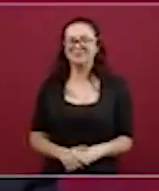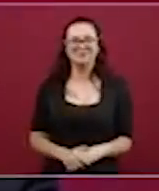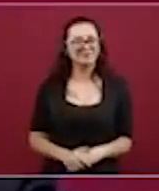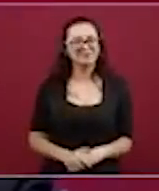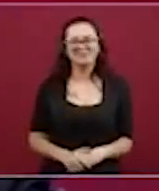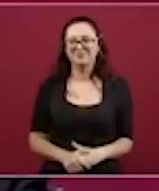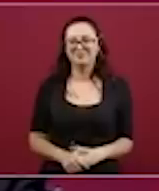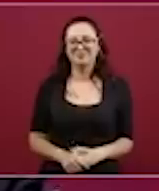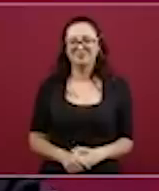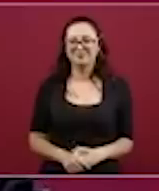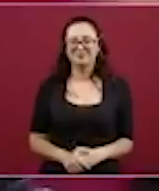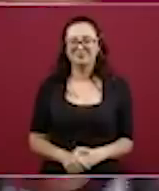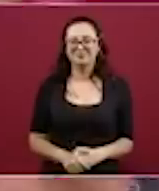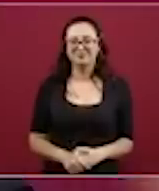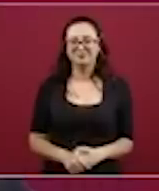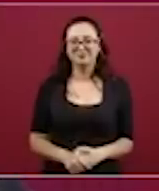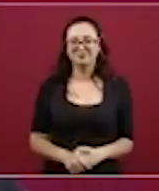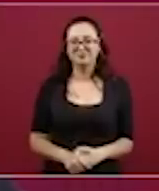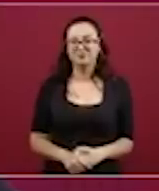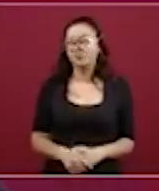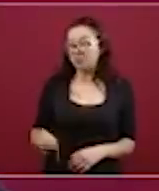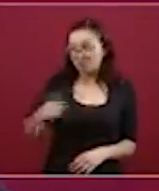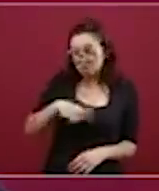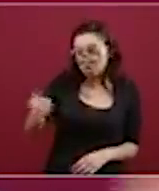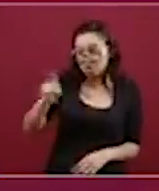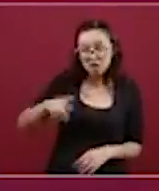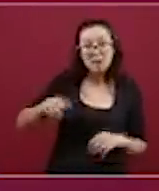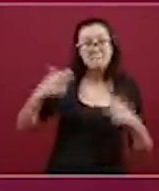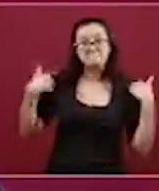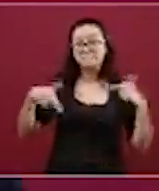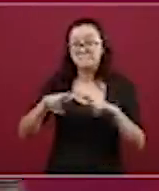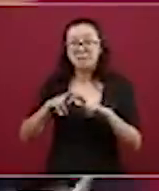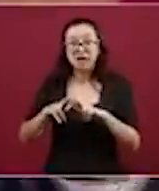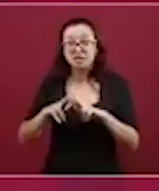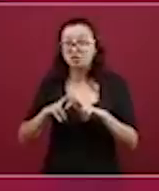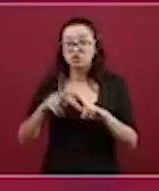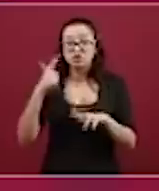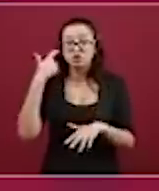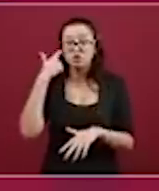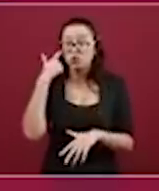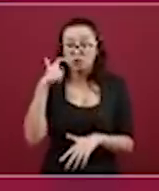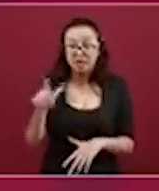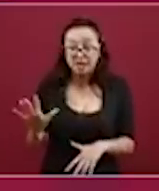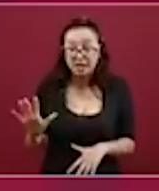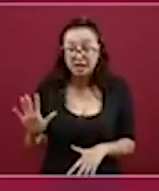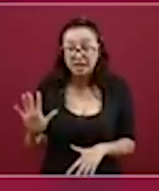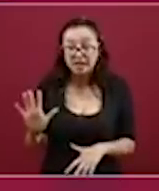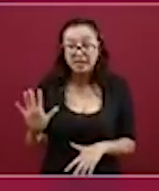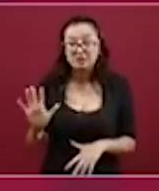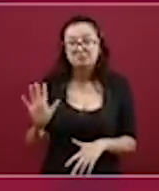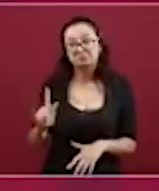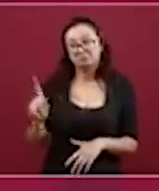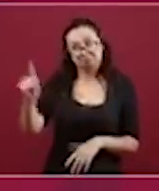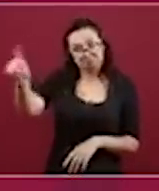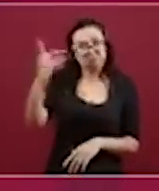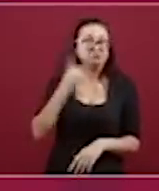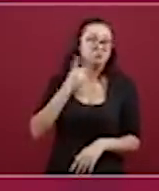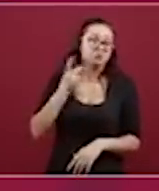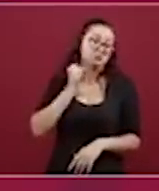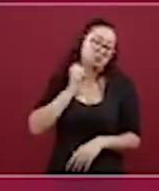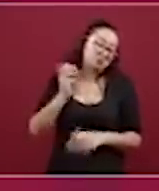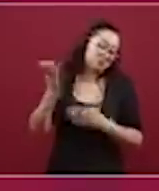quieren dejar reaccionar. Mi opinión, o sea, claro que lo tiene que decidir el